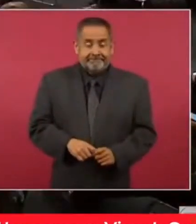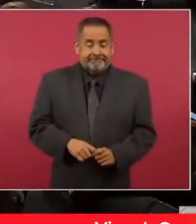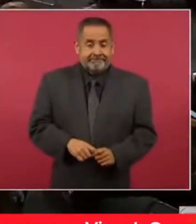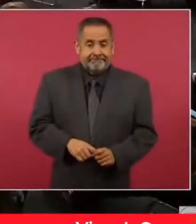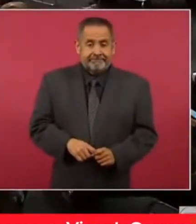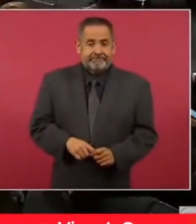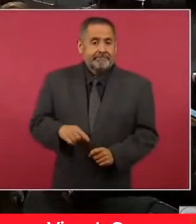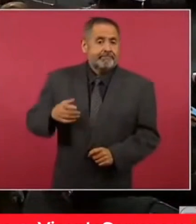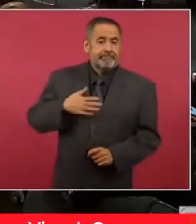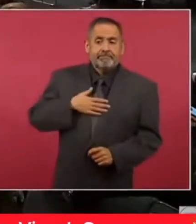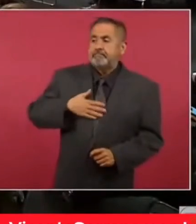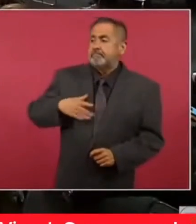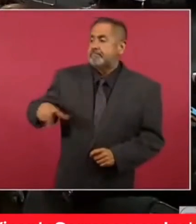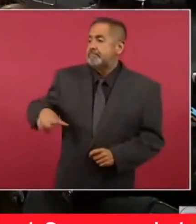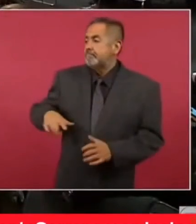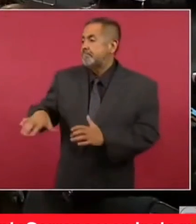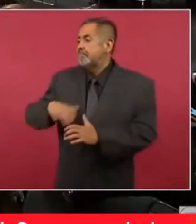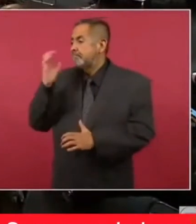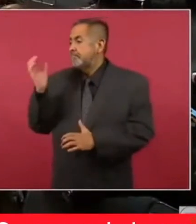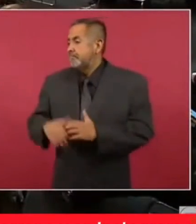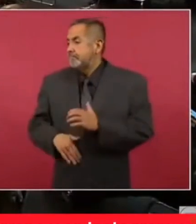el gobierno nuestro